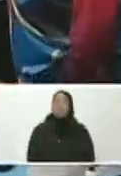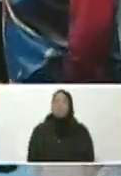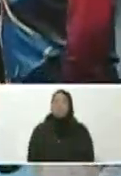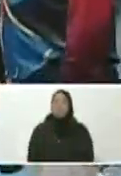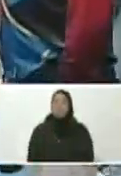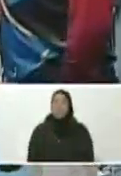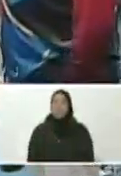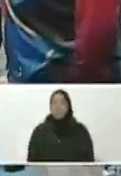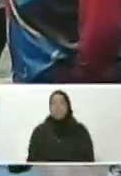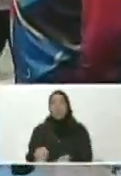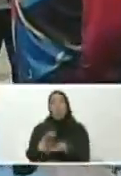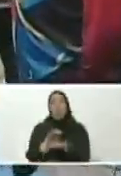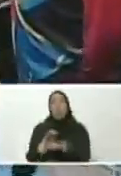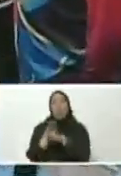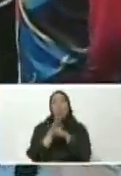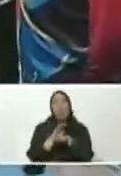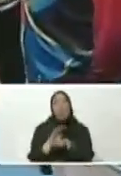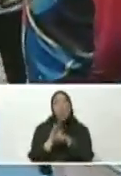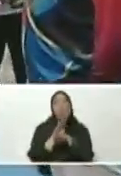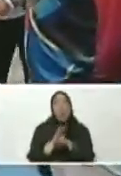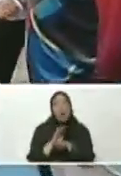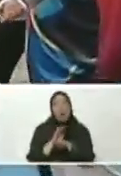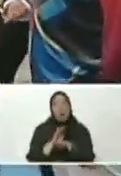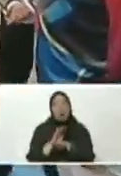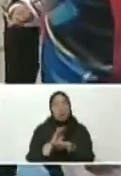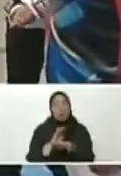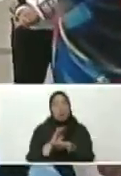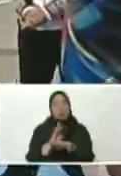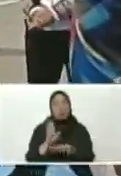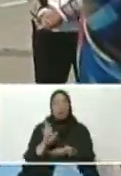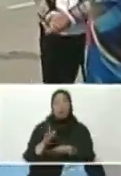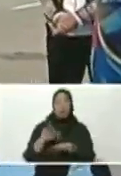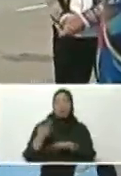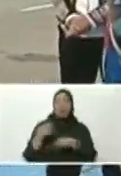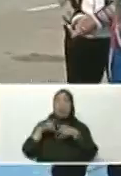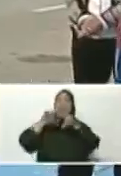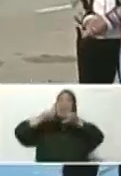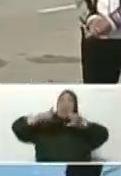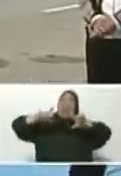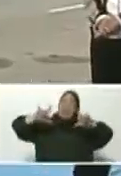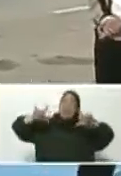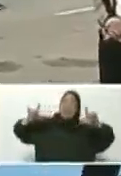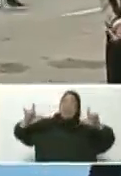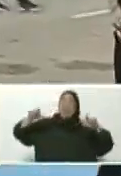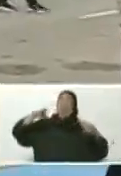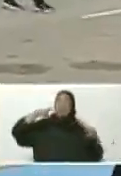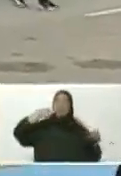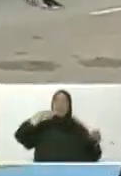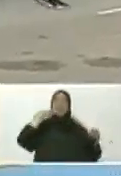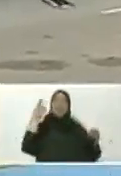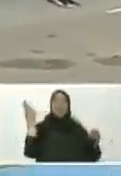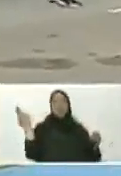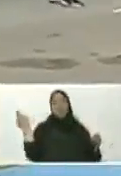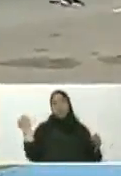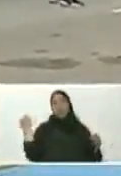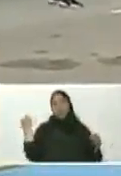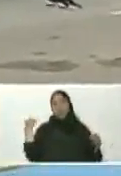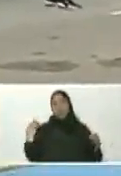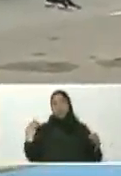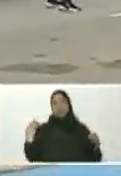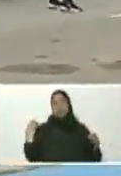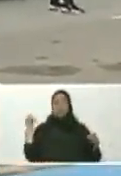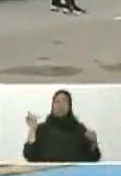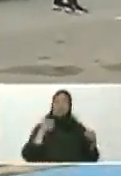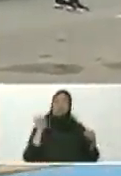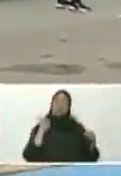tienen que cuidar el lenguaje que utilizan. No puede haber un lenguaje gaseosa, general, donde uno se marea. El lenguaje tiene que